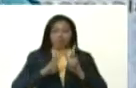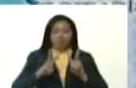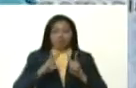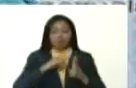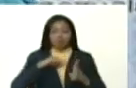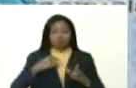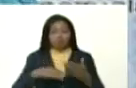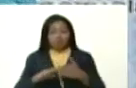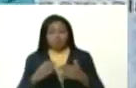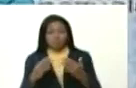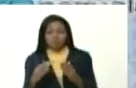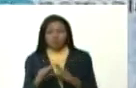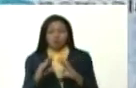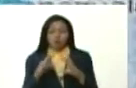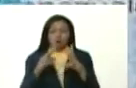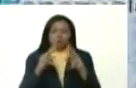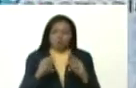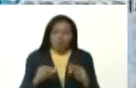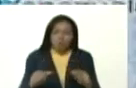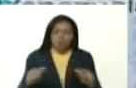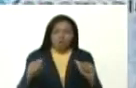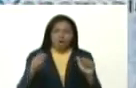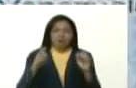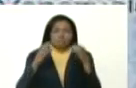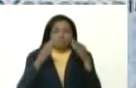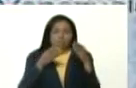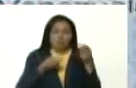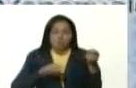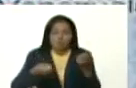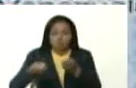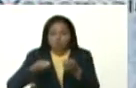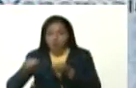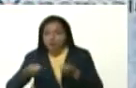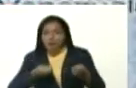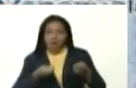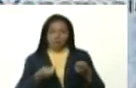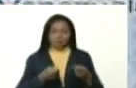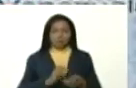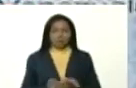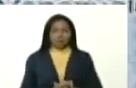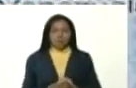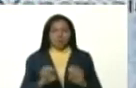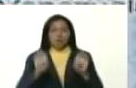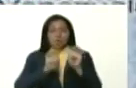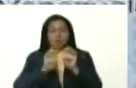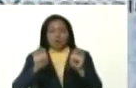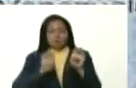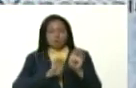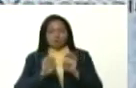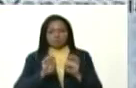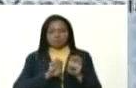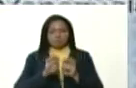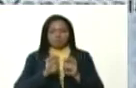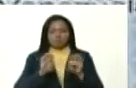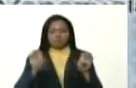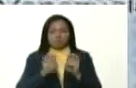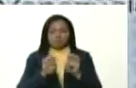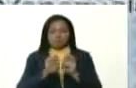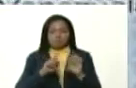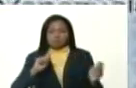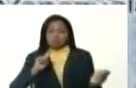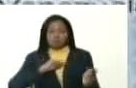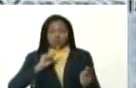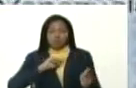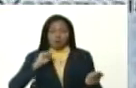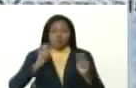vamos neutralizándolo, controlándolo, bajándolo. Con educación. Si no cambiamos